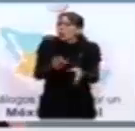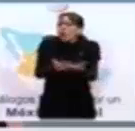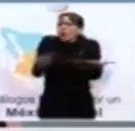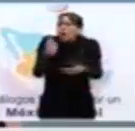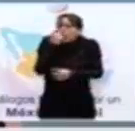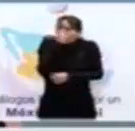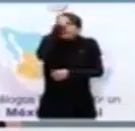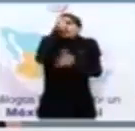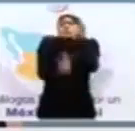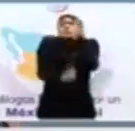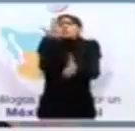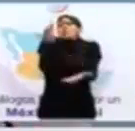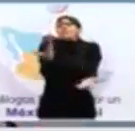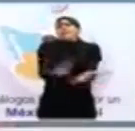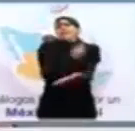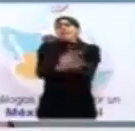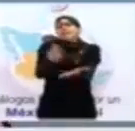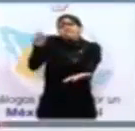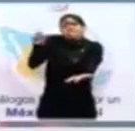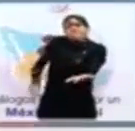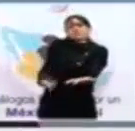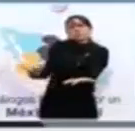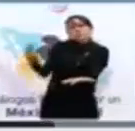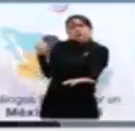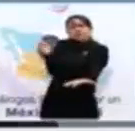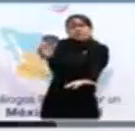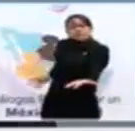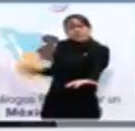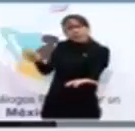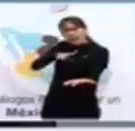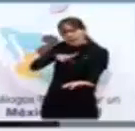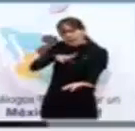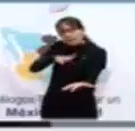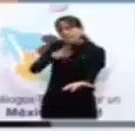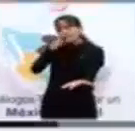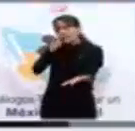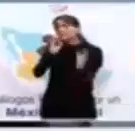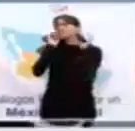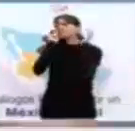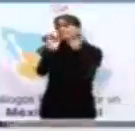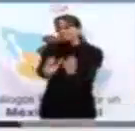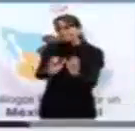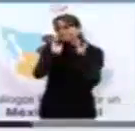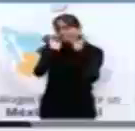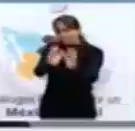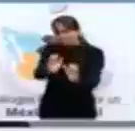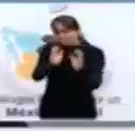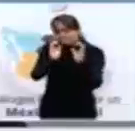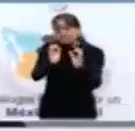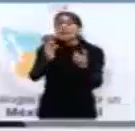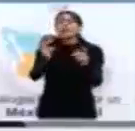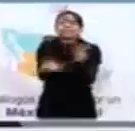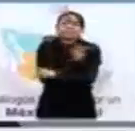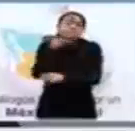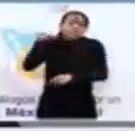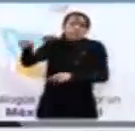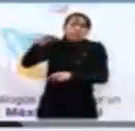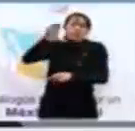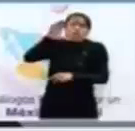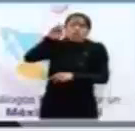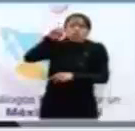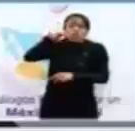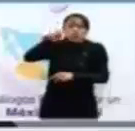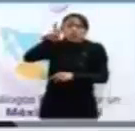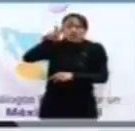de la ley. ¿Qué nos puede pasar con otros puntos que son de punta en México como Coneval? Coneval es